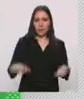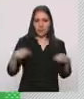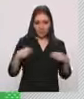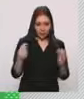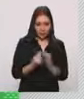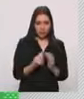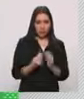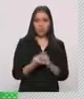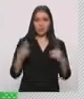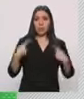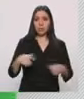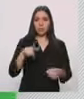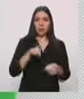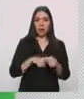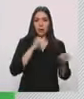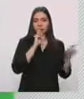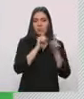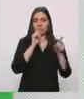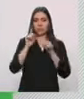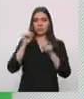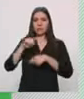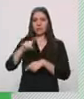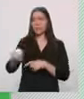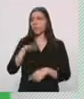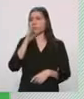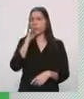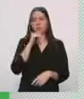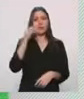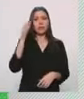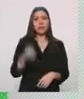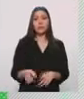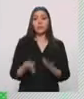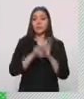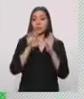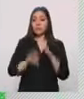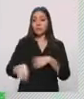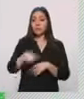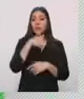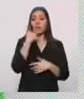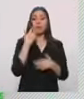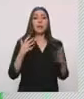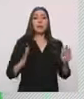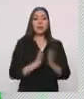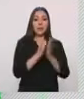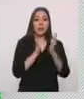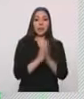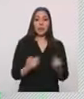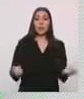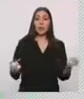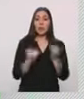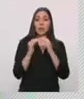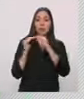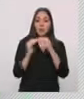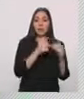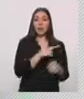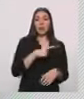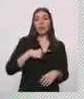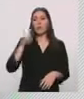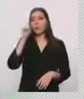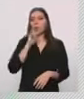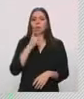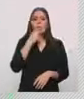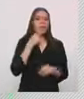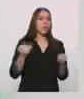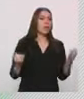vida personal. Entonces este tipo de ataques son los que no podemos permitir. Si vamos a participar en condiciones de equidad, mujeres y hombres tienen que tener la misma